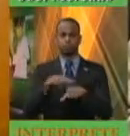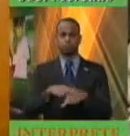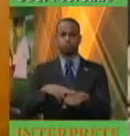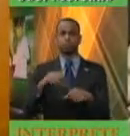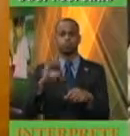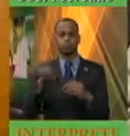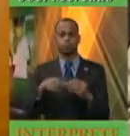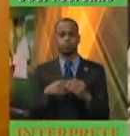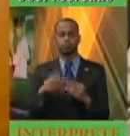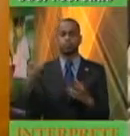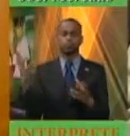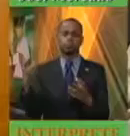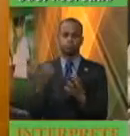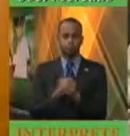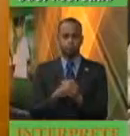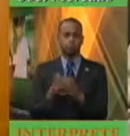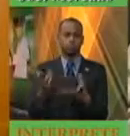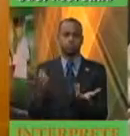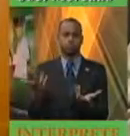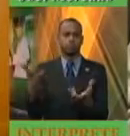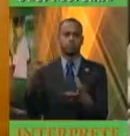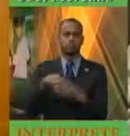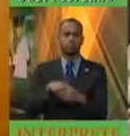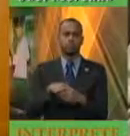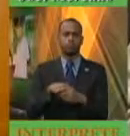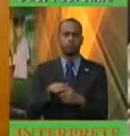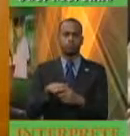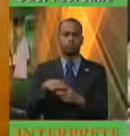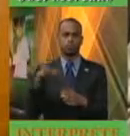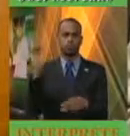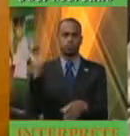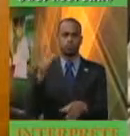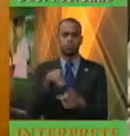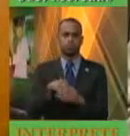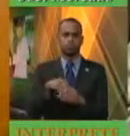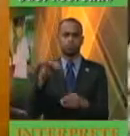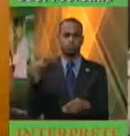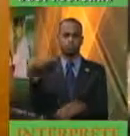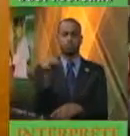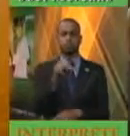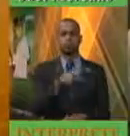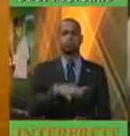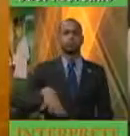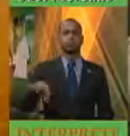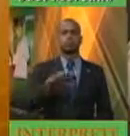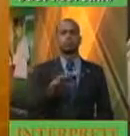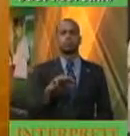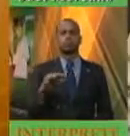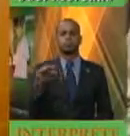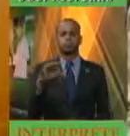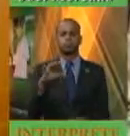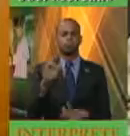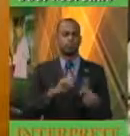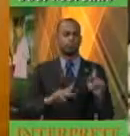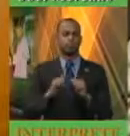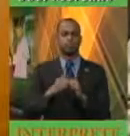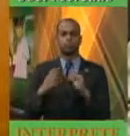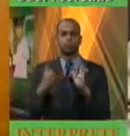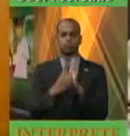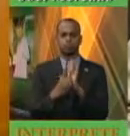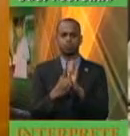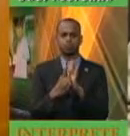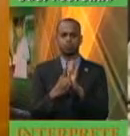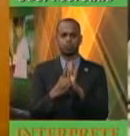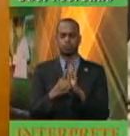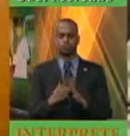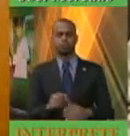tema de la inclusión, el tema de que los discapacitados, las personas que